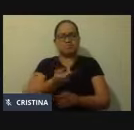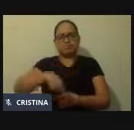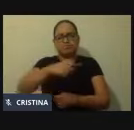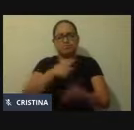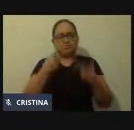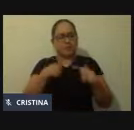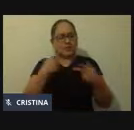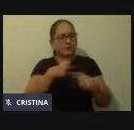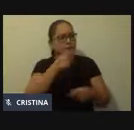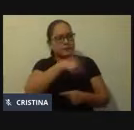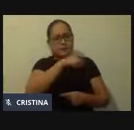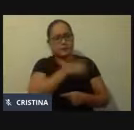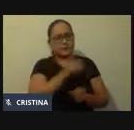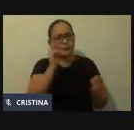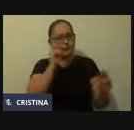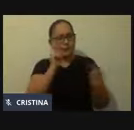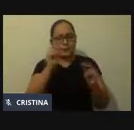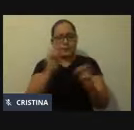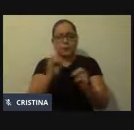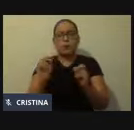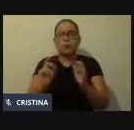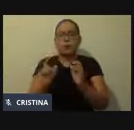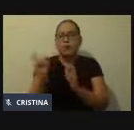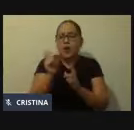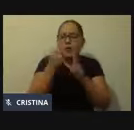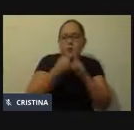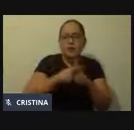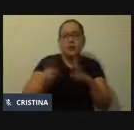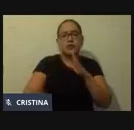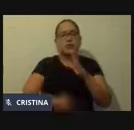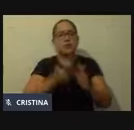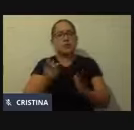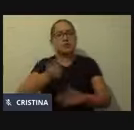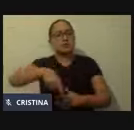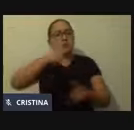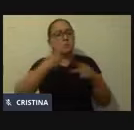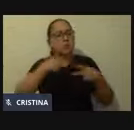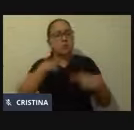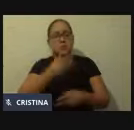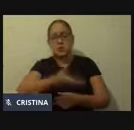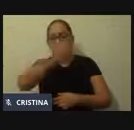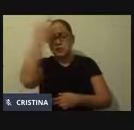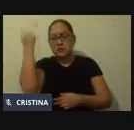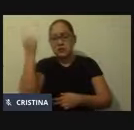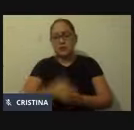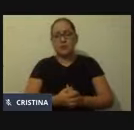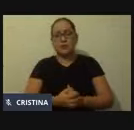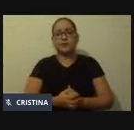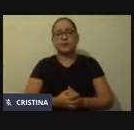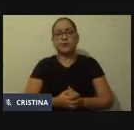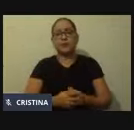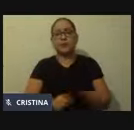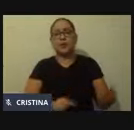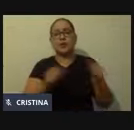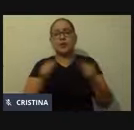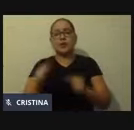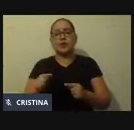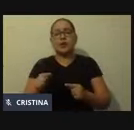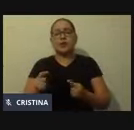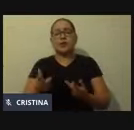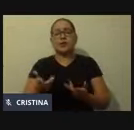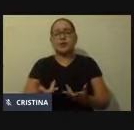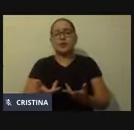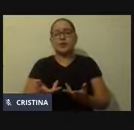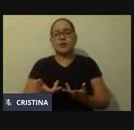ni siquiera contemplado cuando van a volver a arrancar. Entonces, en este orden de ideas, pues es importante tener